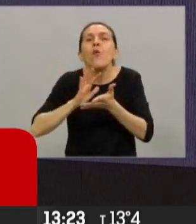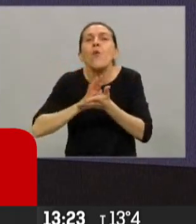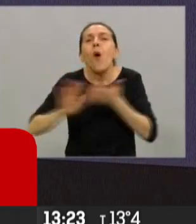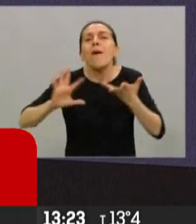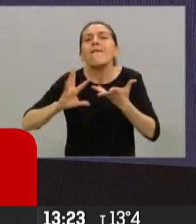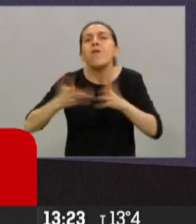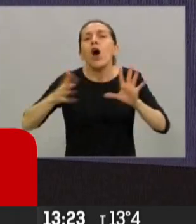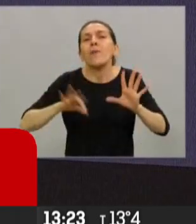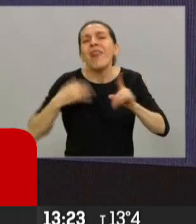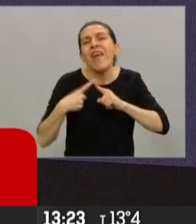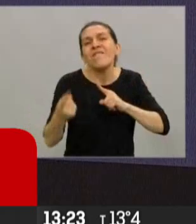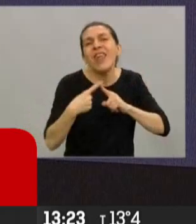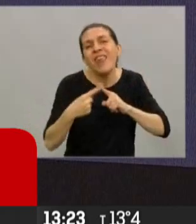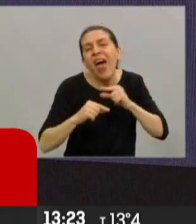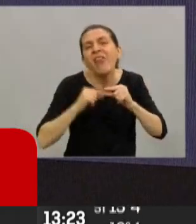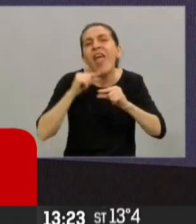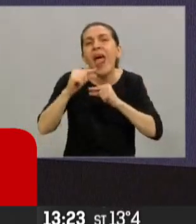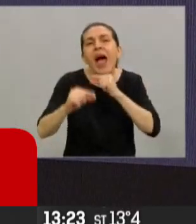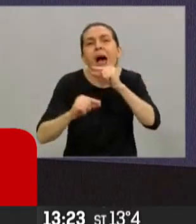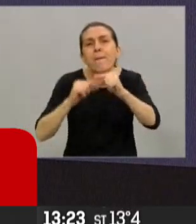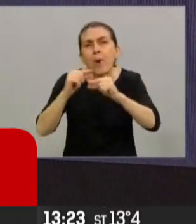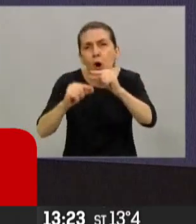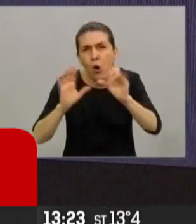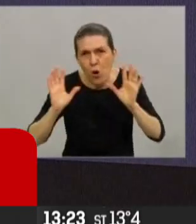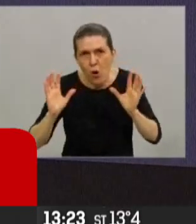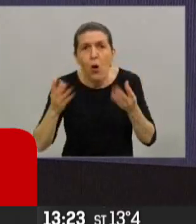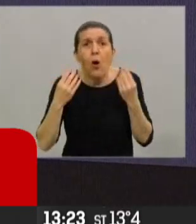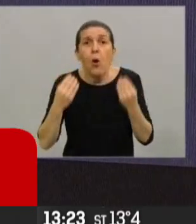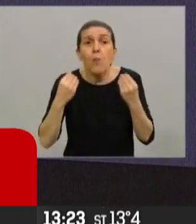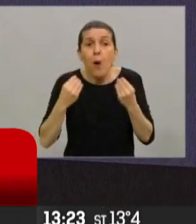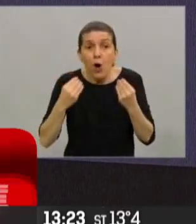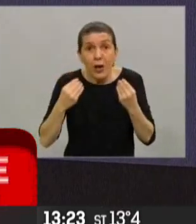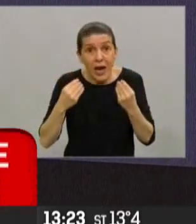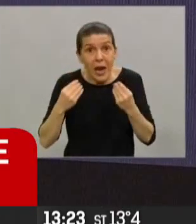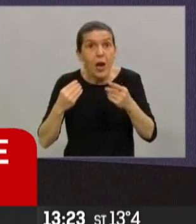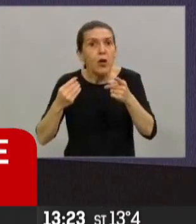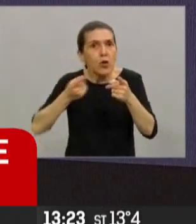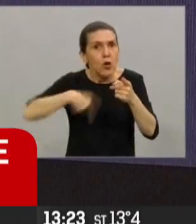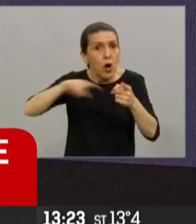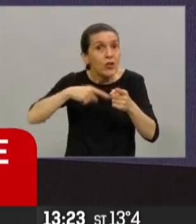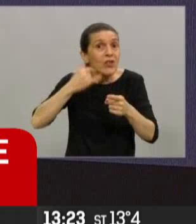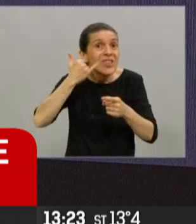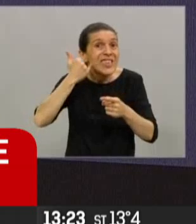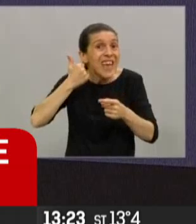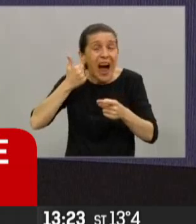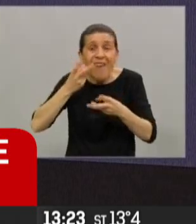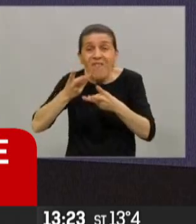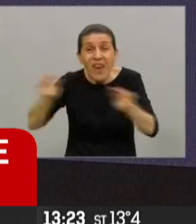normalidad, paulatinamente. Porque lejos estamos de ganar la